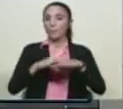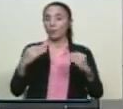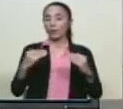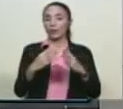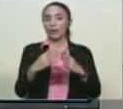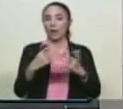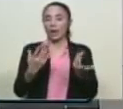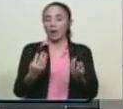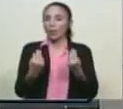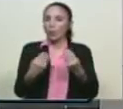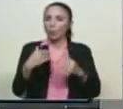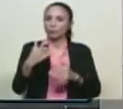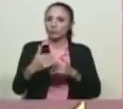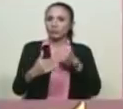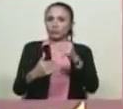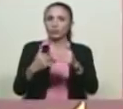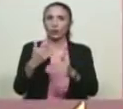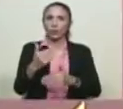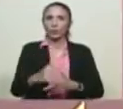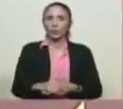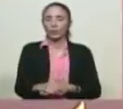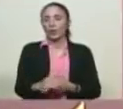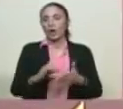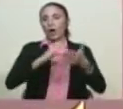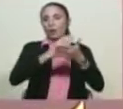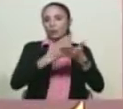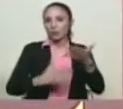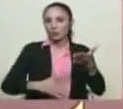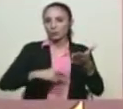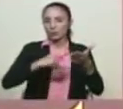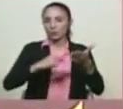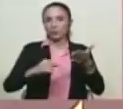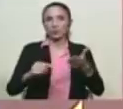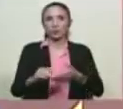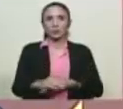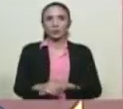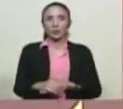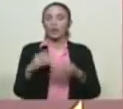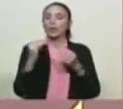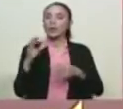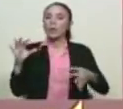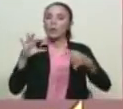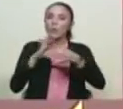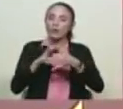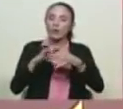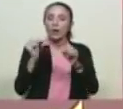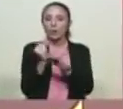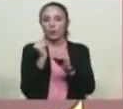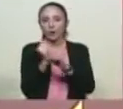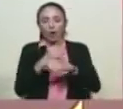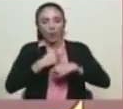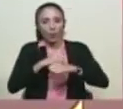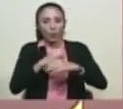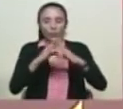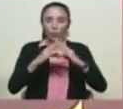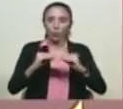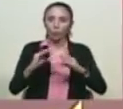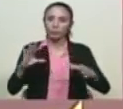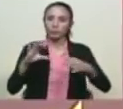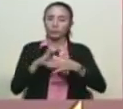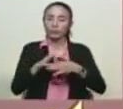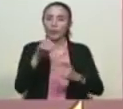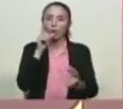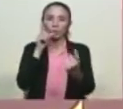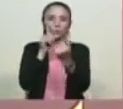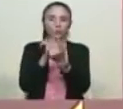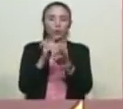un modelo de contrato colectivo que cohesione a la clase obrera, que